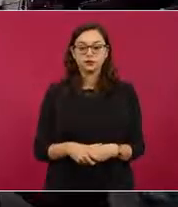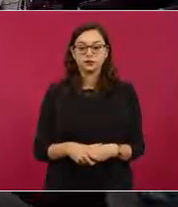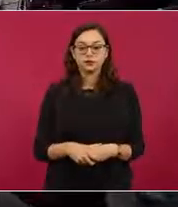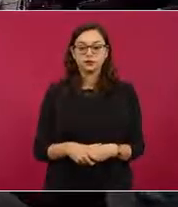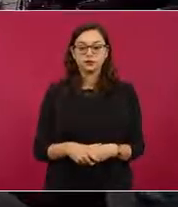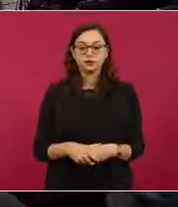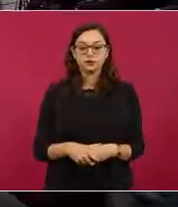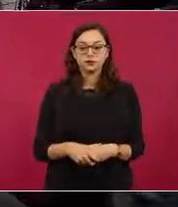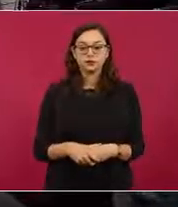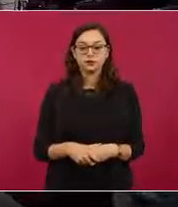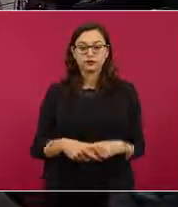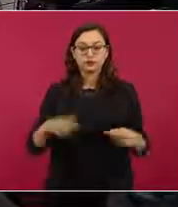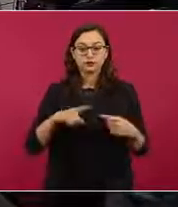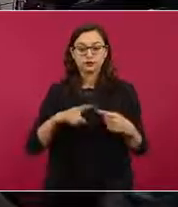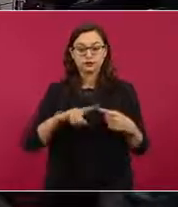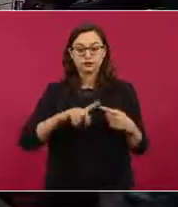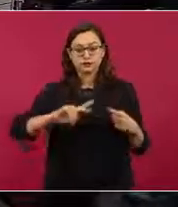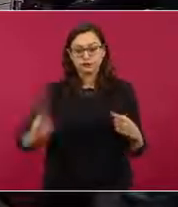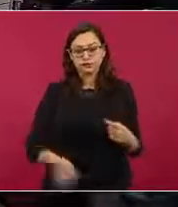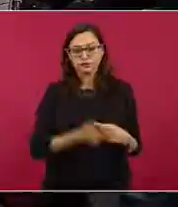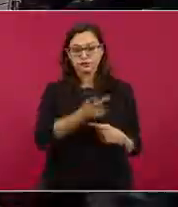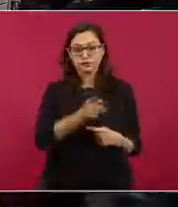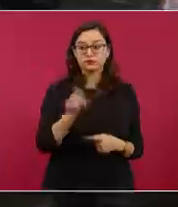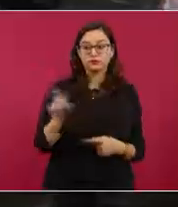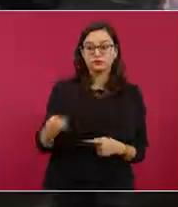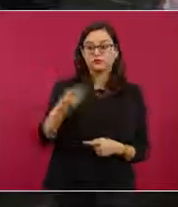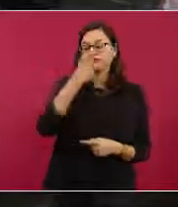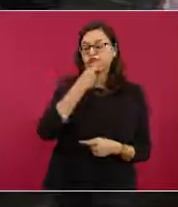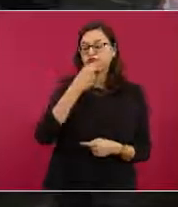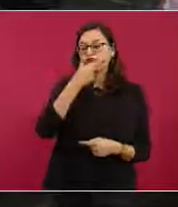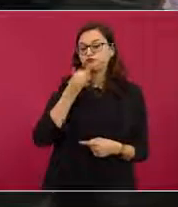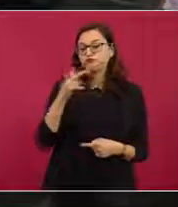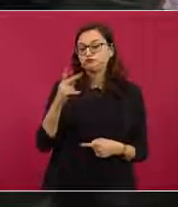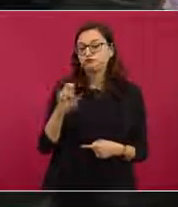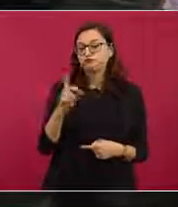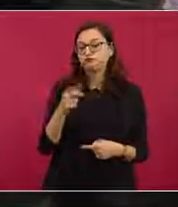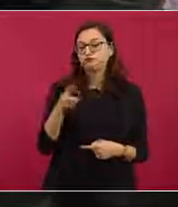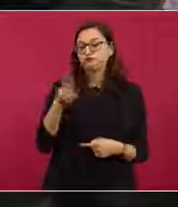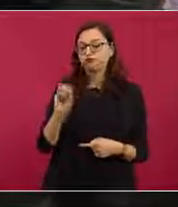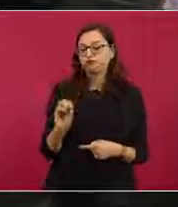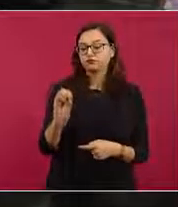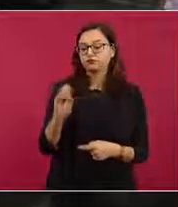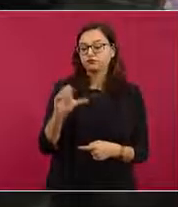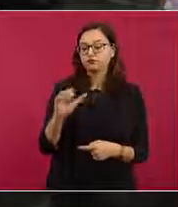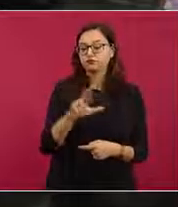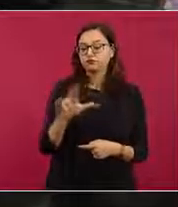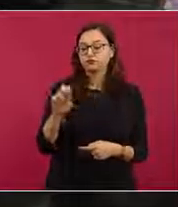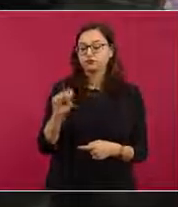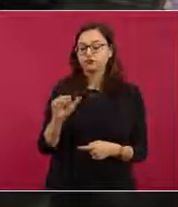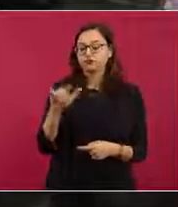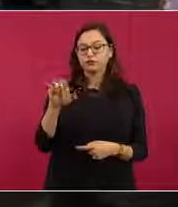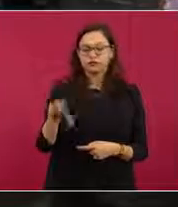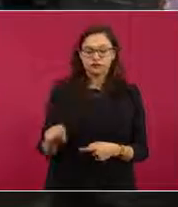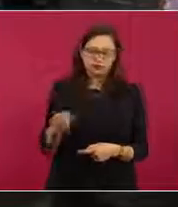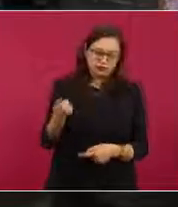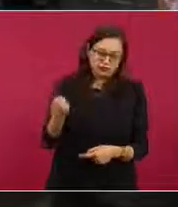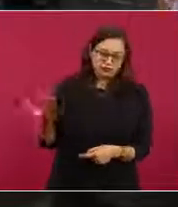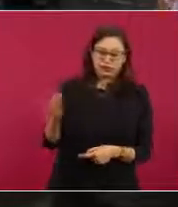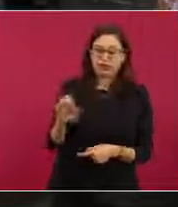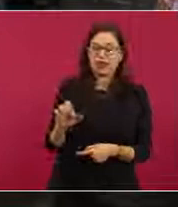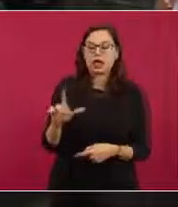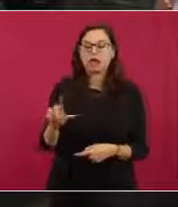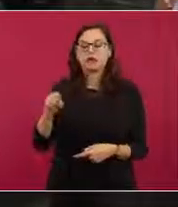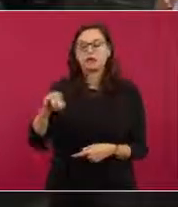es sobre el caso de Pedro Carrizales, alias El Mijis, que se dio a conocer que murió.